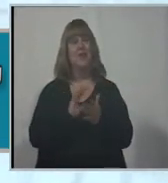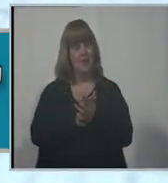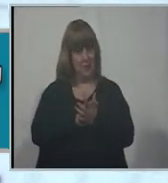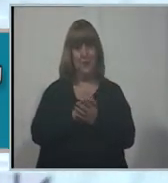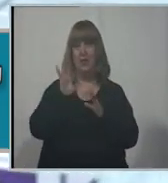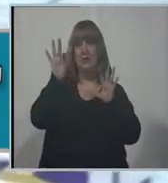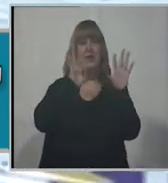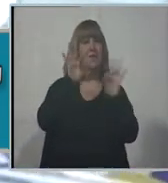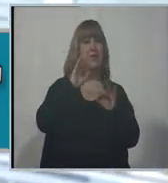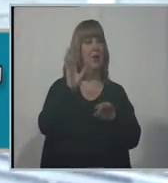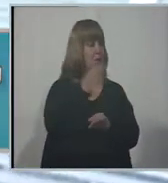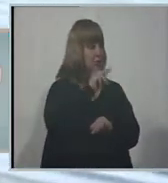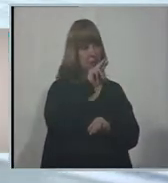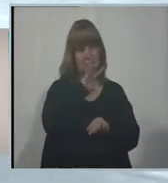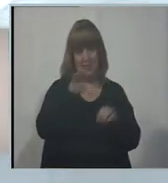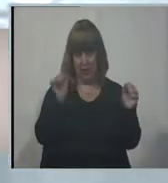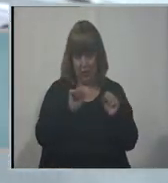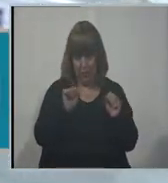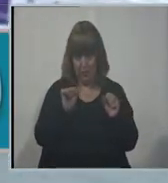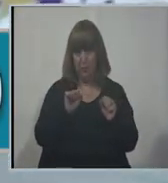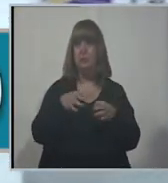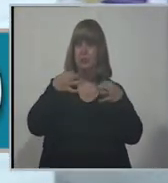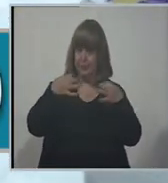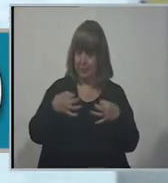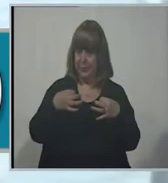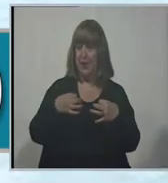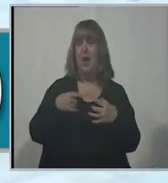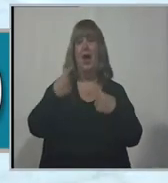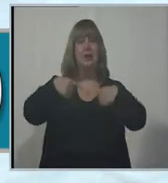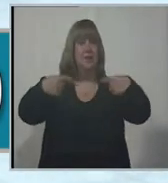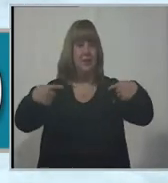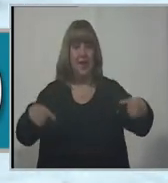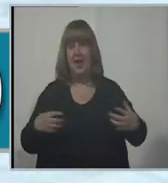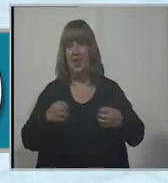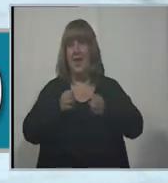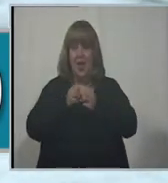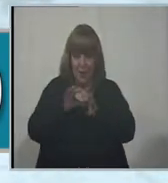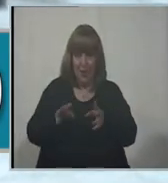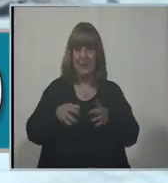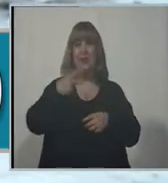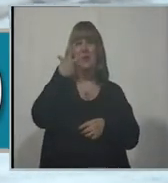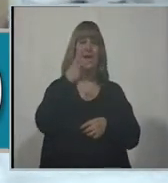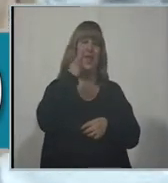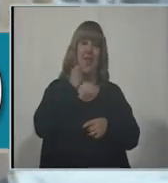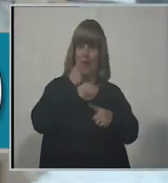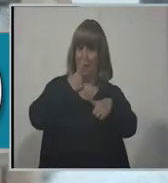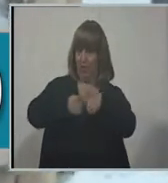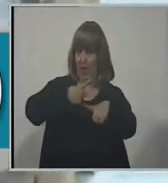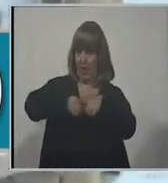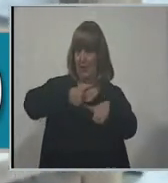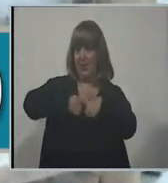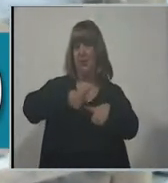el 25 de mayo va a haber actividades. El 25 de mayo van a comenzar las actividades, son 3 días